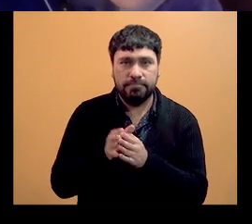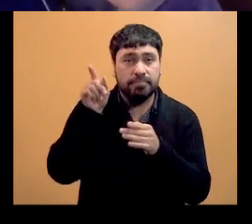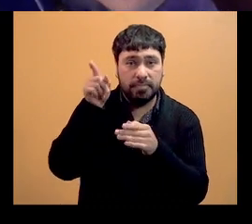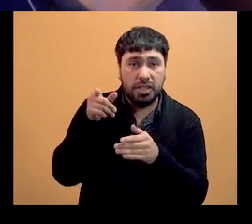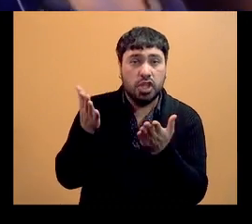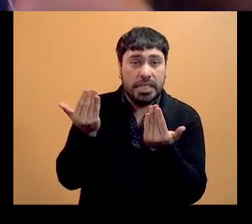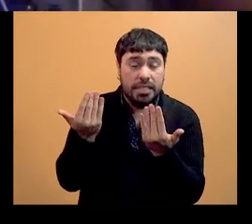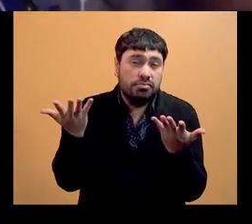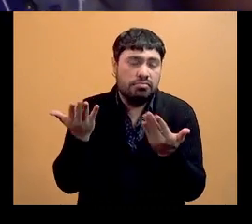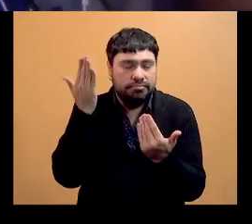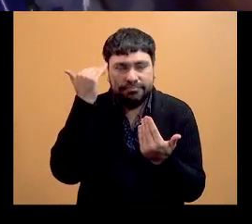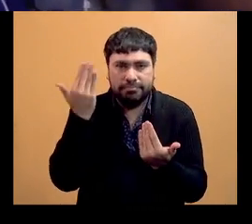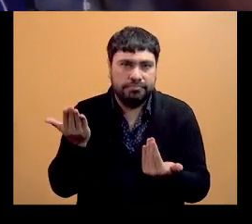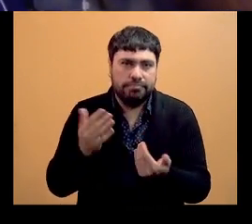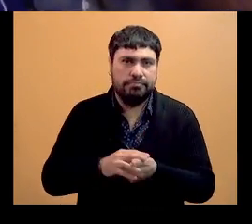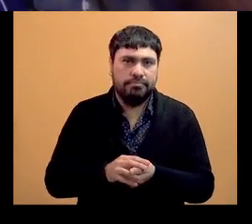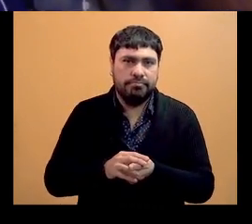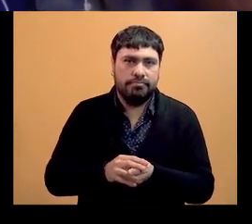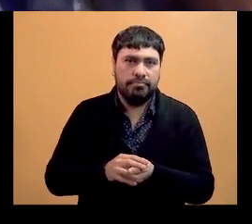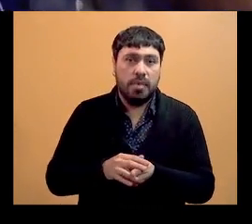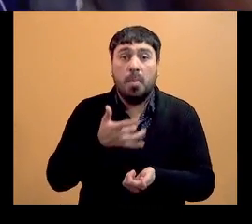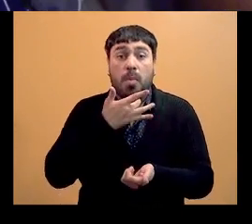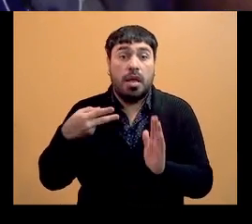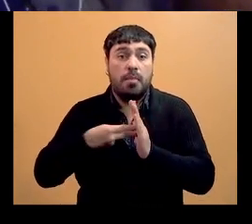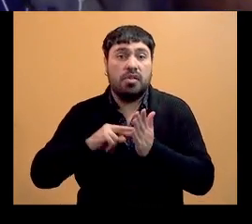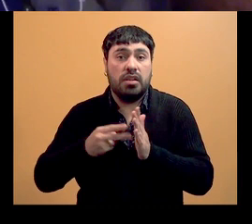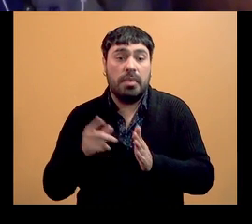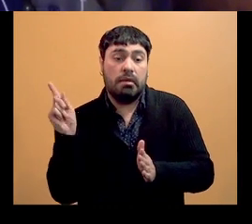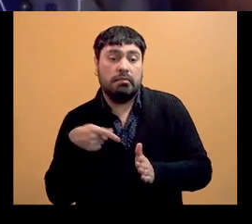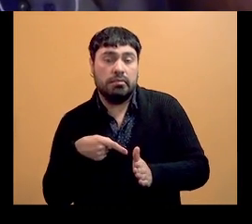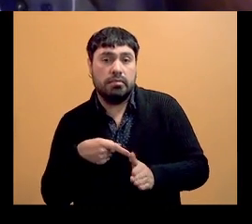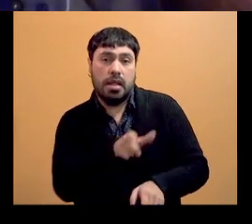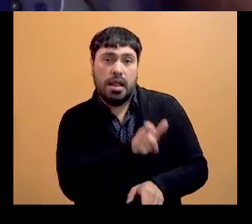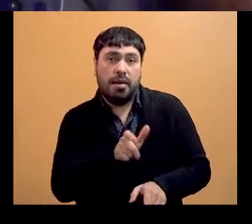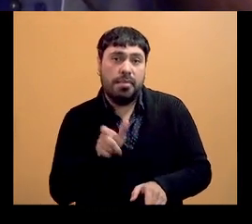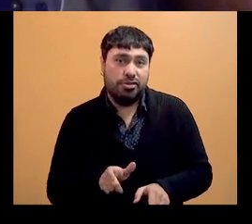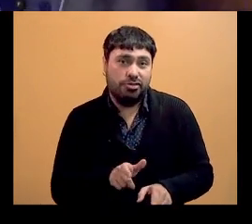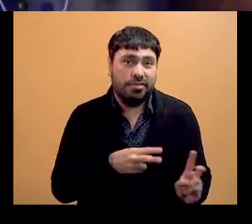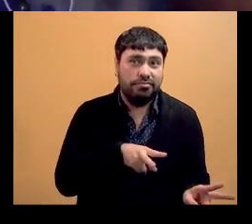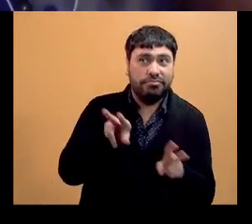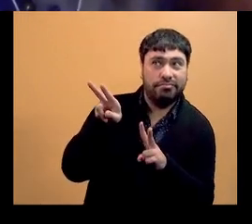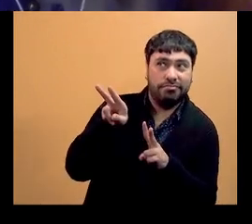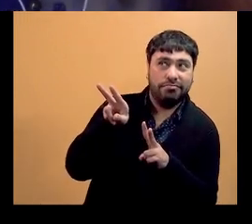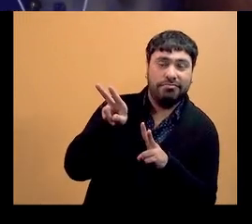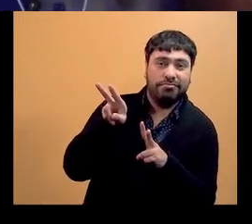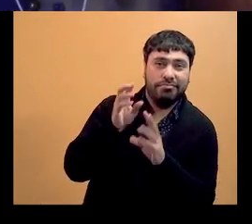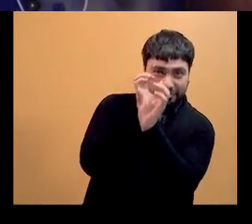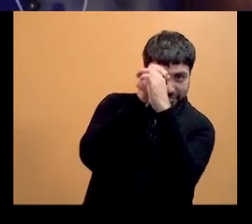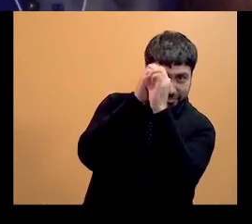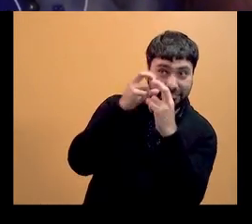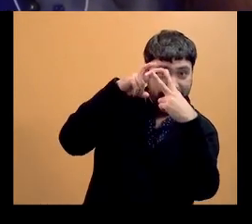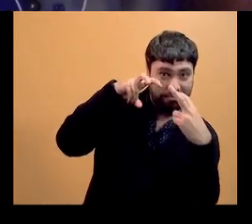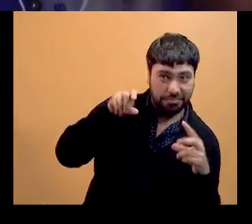que necesitan los científicos que observan el espacio desde la Tierra, lo desconozco, la verdad. Pero efectivamente son áreas grises que